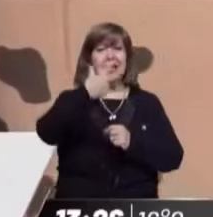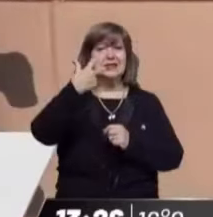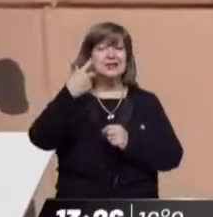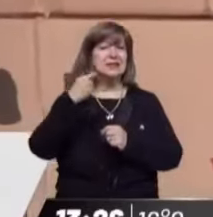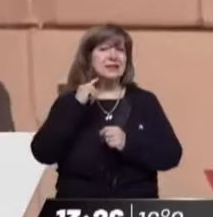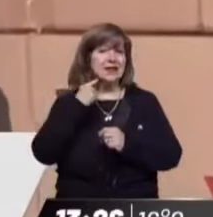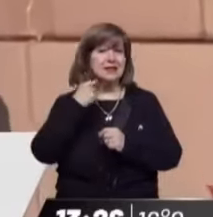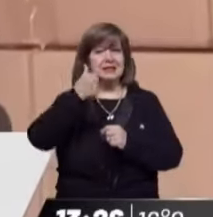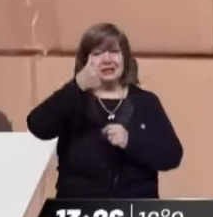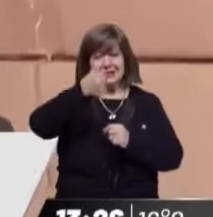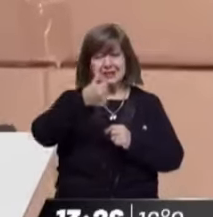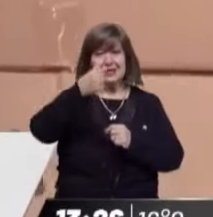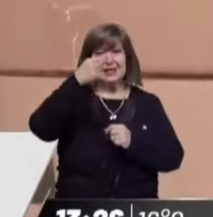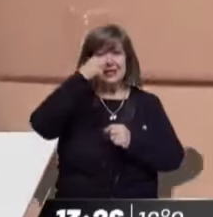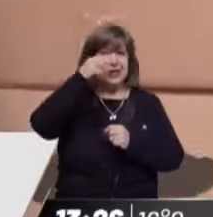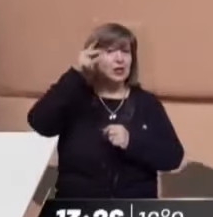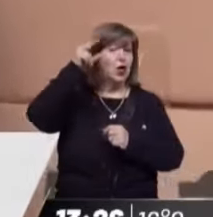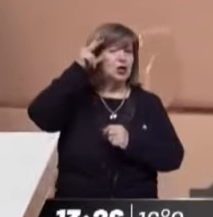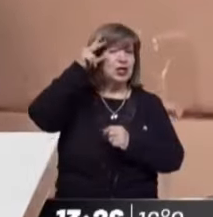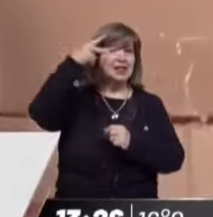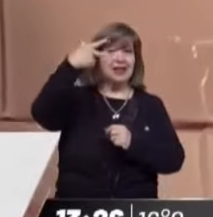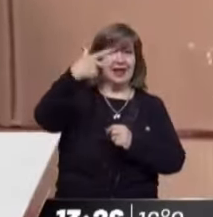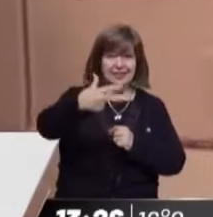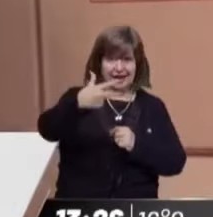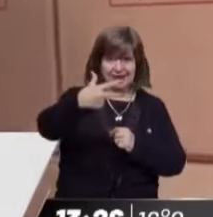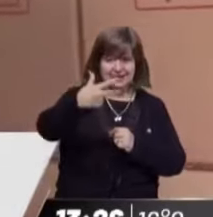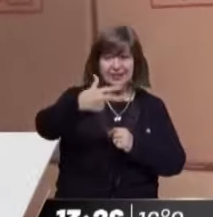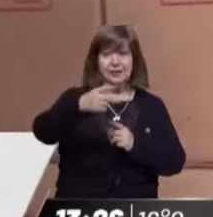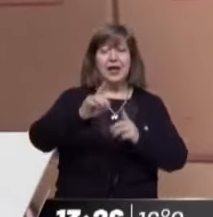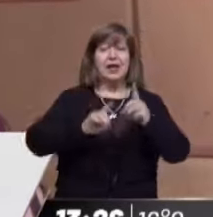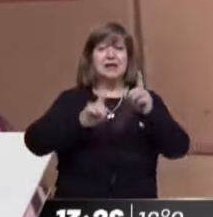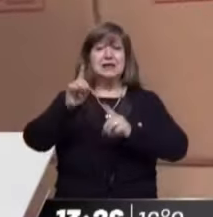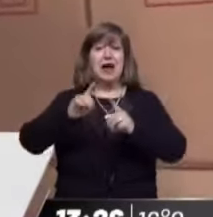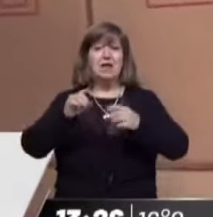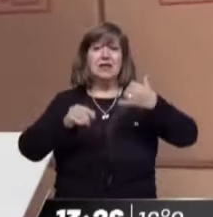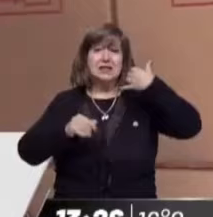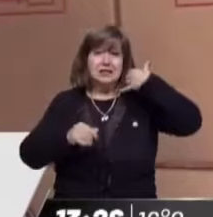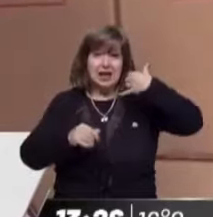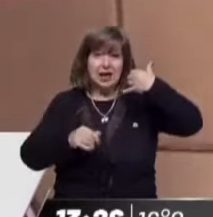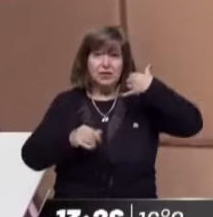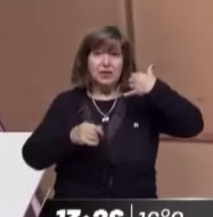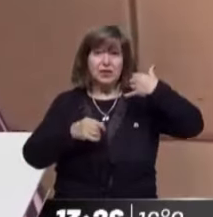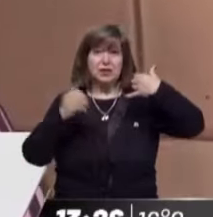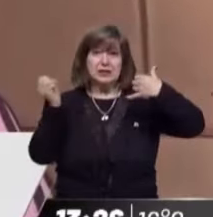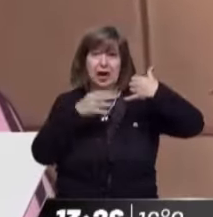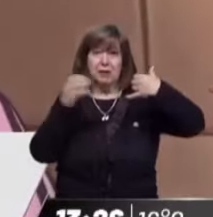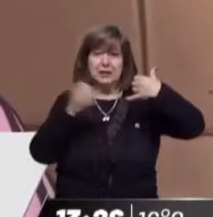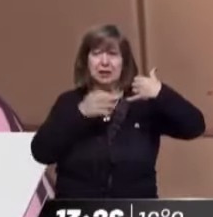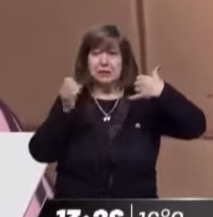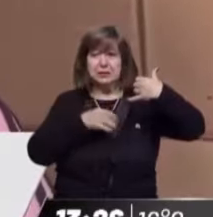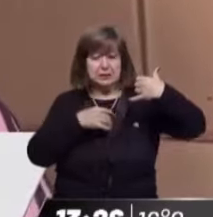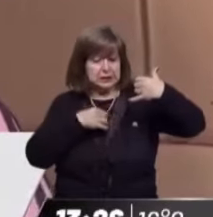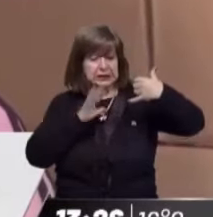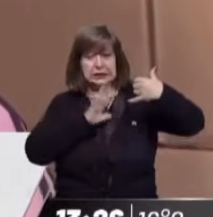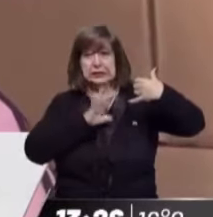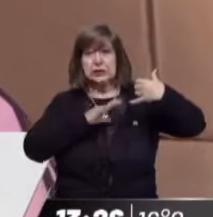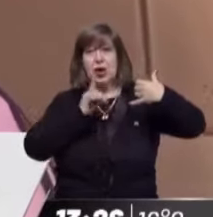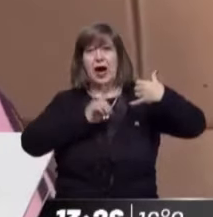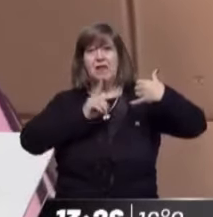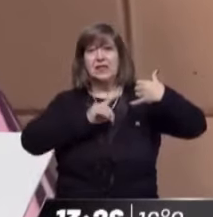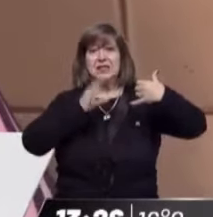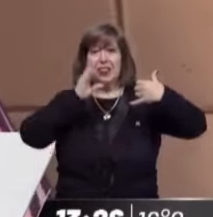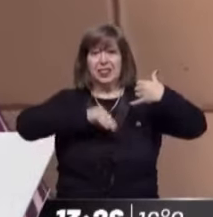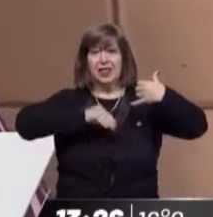67 83 eh Por ahí si de repente no les contesto porque es porque estoy trabajando siempre a full